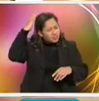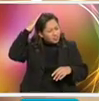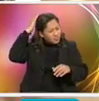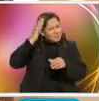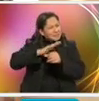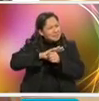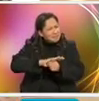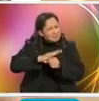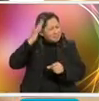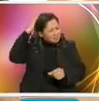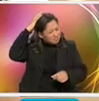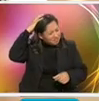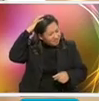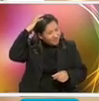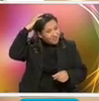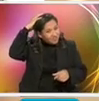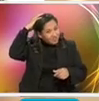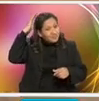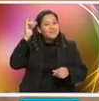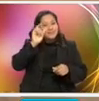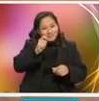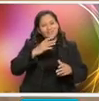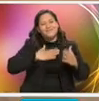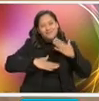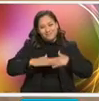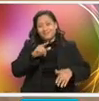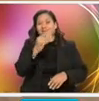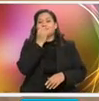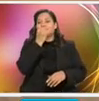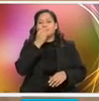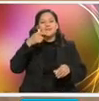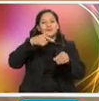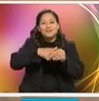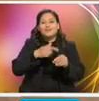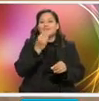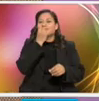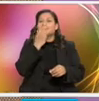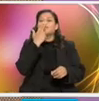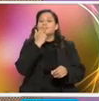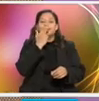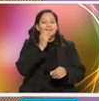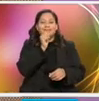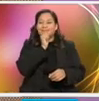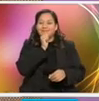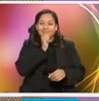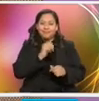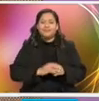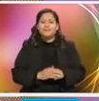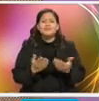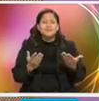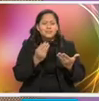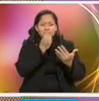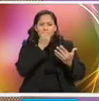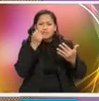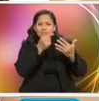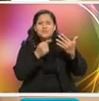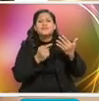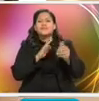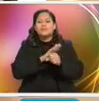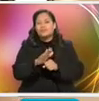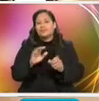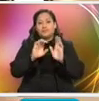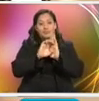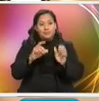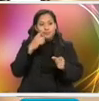cerebro, tiene que ver con tu cansancio cerebral y porque no le has dado esa gasolina. Esa glucosa, ¿que se puede encontrar en qué tipo de alimentos? Cuéntanos.